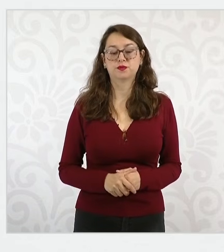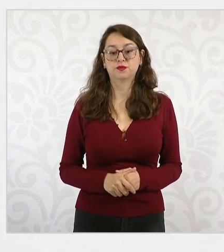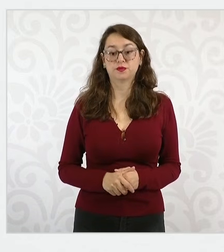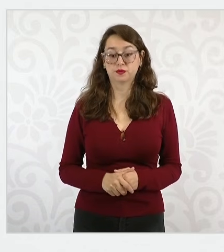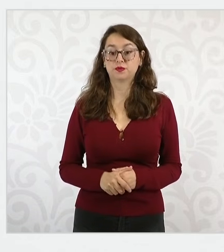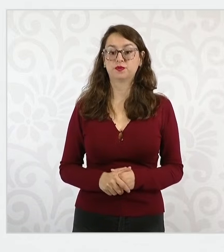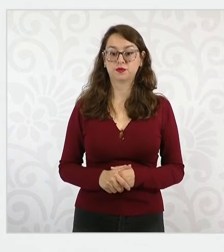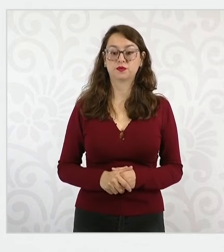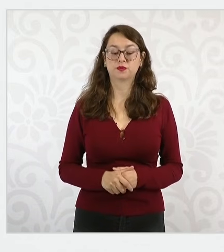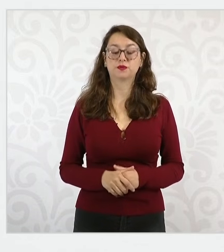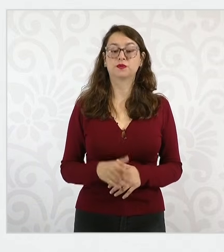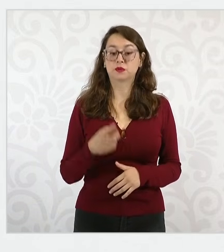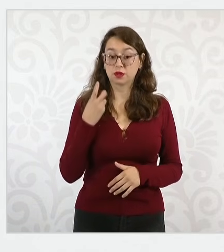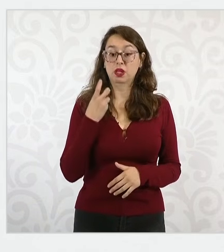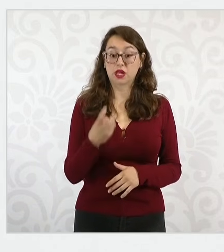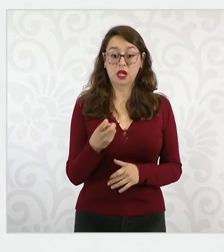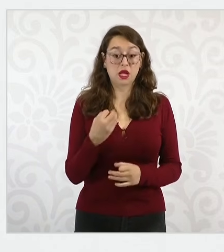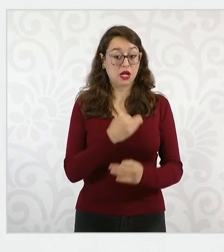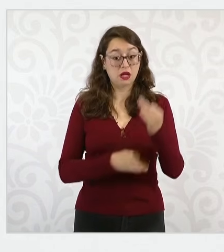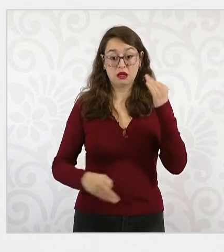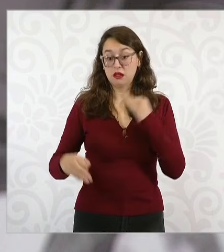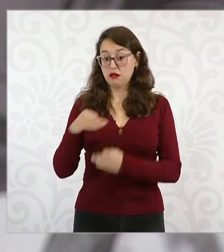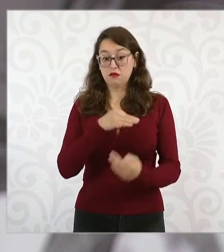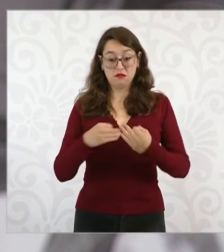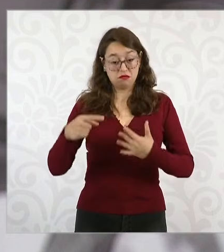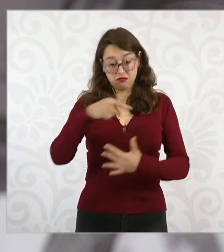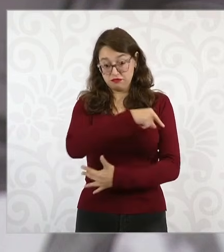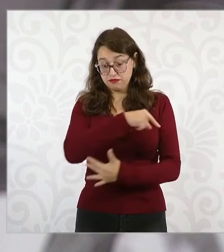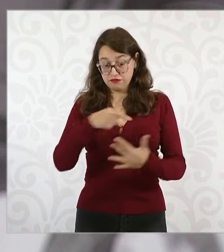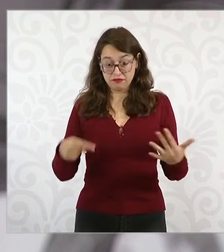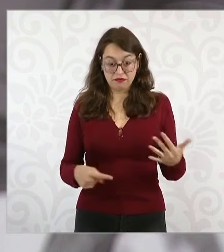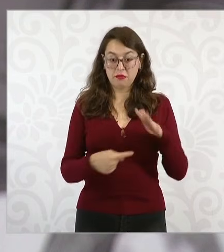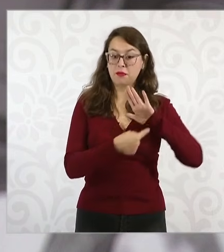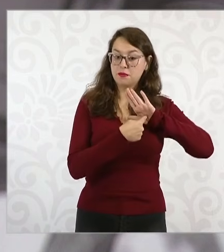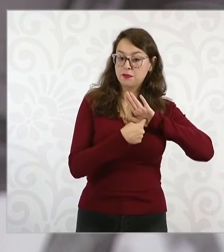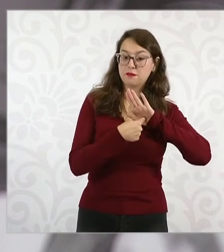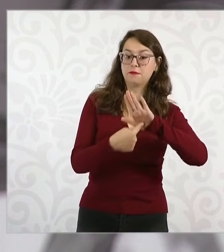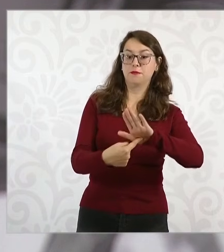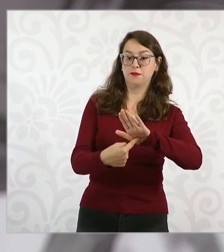Entonces, muy importante que todo esto salga a la luz.